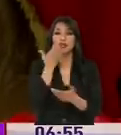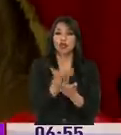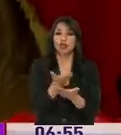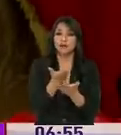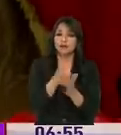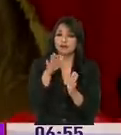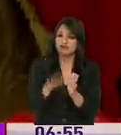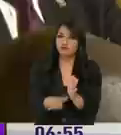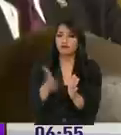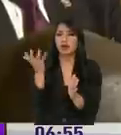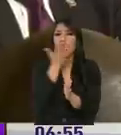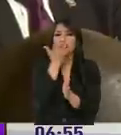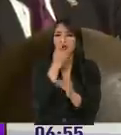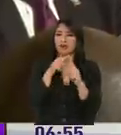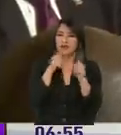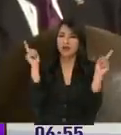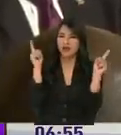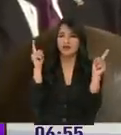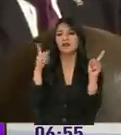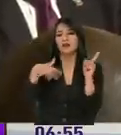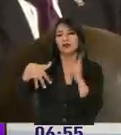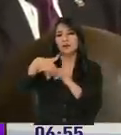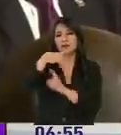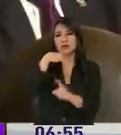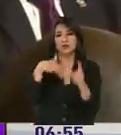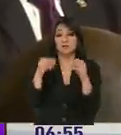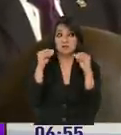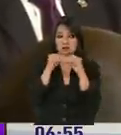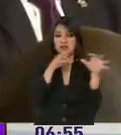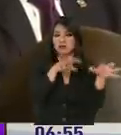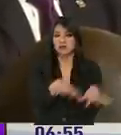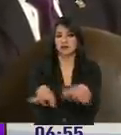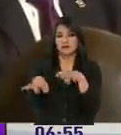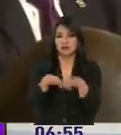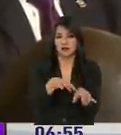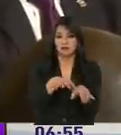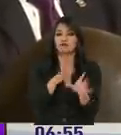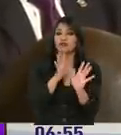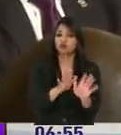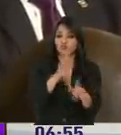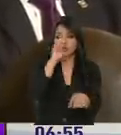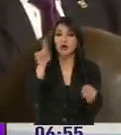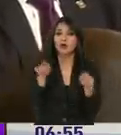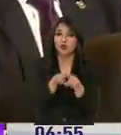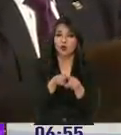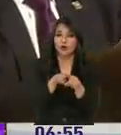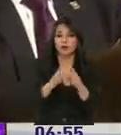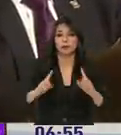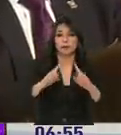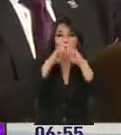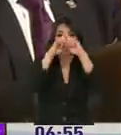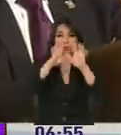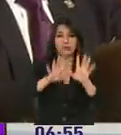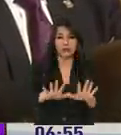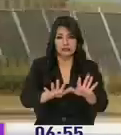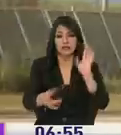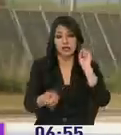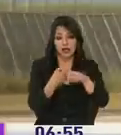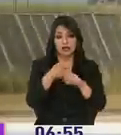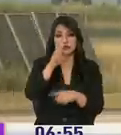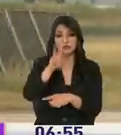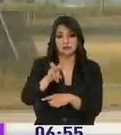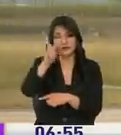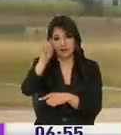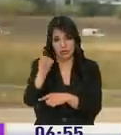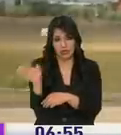bajas en carbono, con el fin de acelerar las acciones para implementar el Acuerdo de París a partir del 2020.